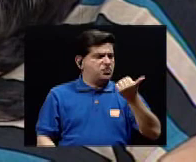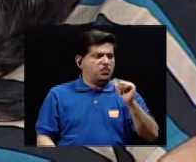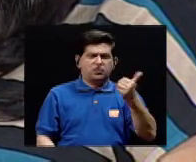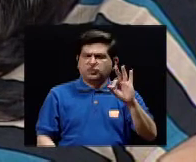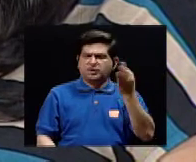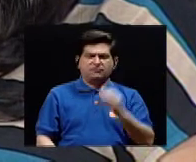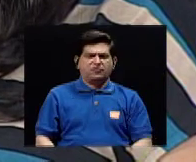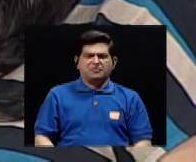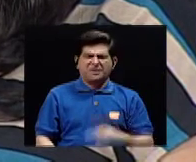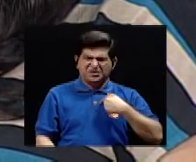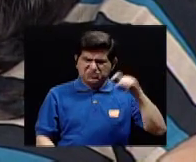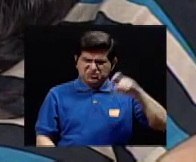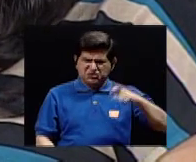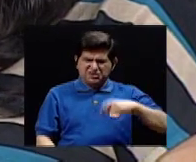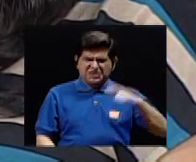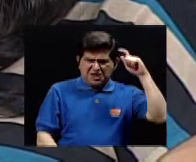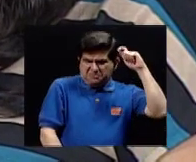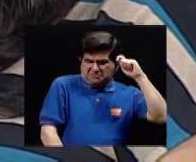por qué ser de otra manera,